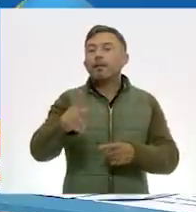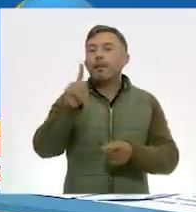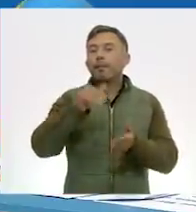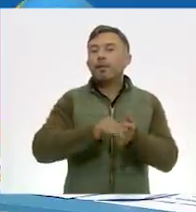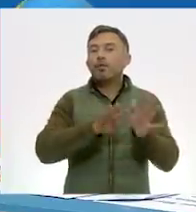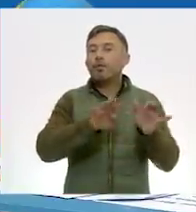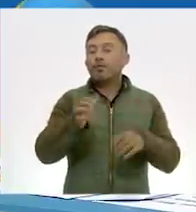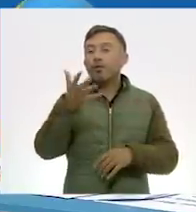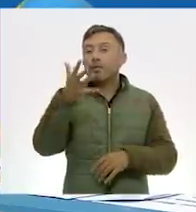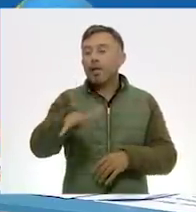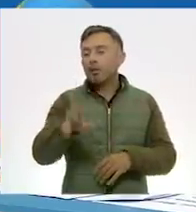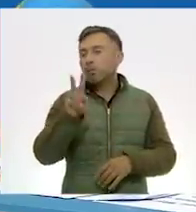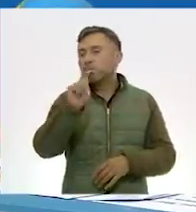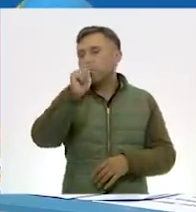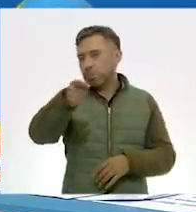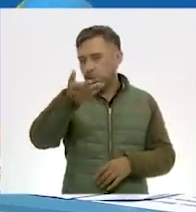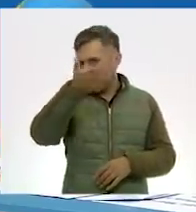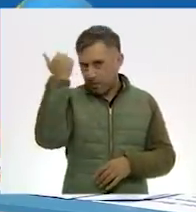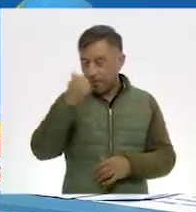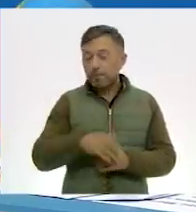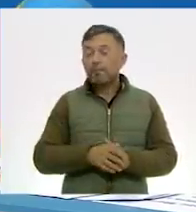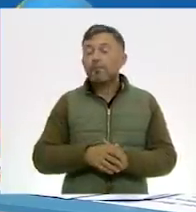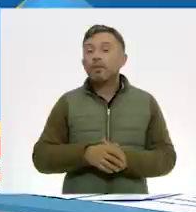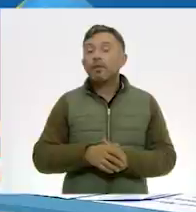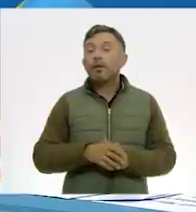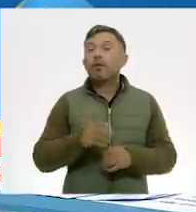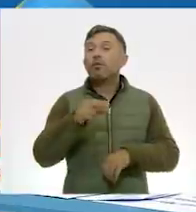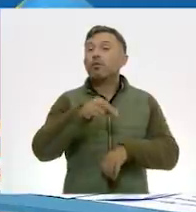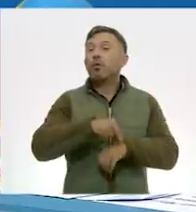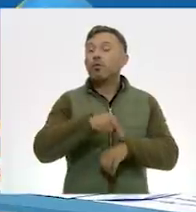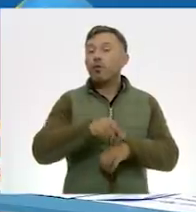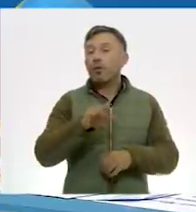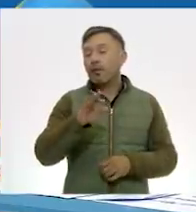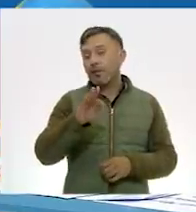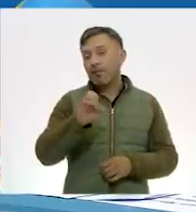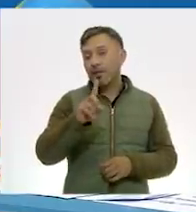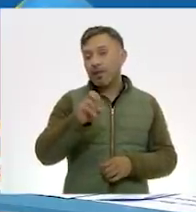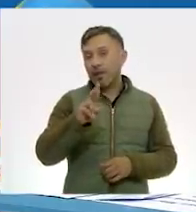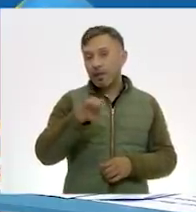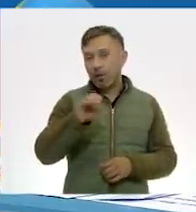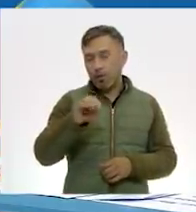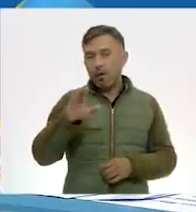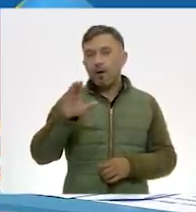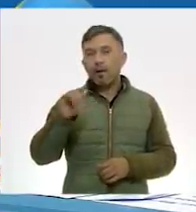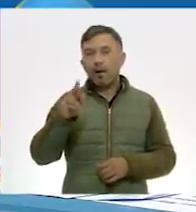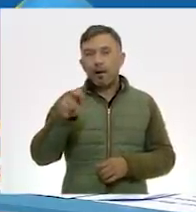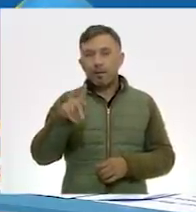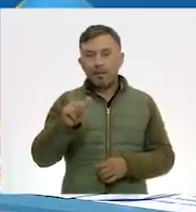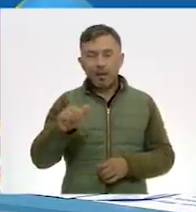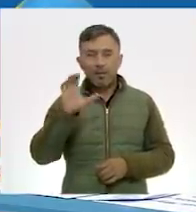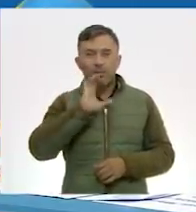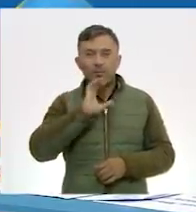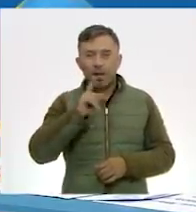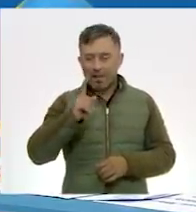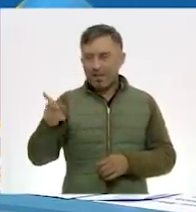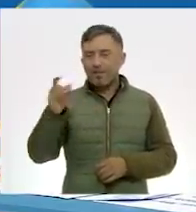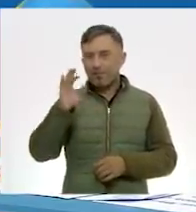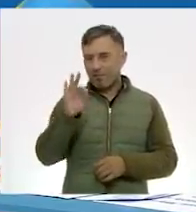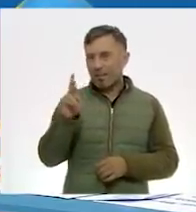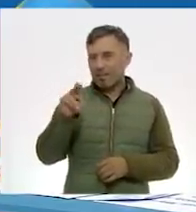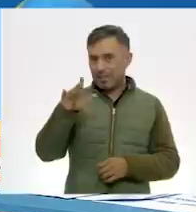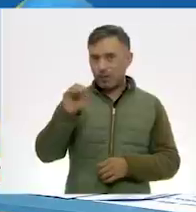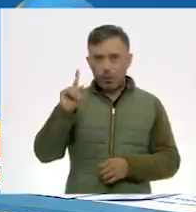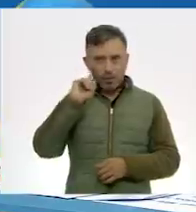1910. Felizmente entonces el doctor Federico Carranza, de una de las mejores familias de Fresnillo y